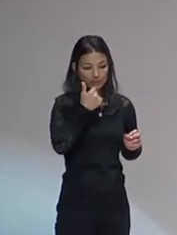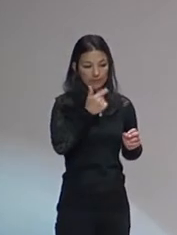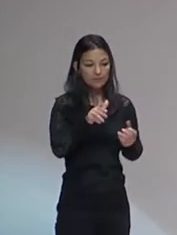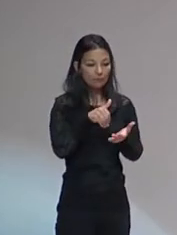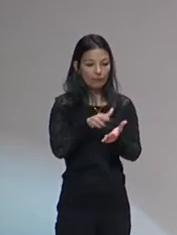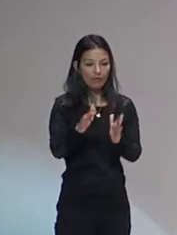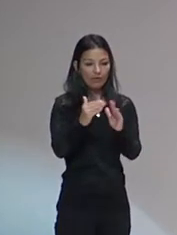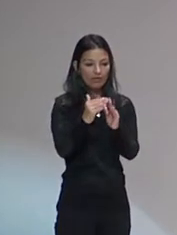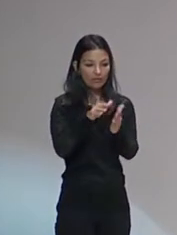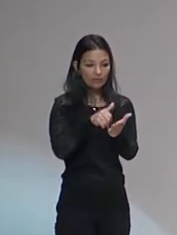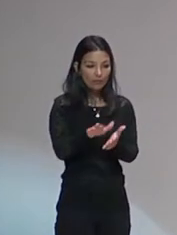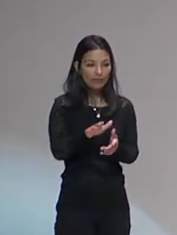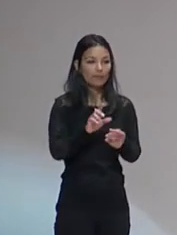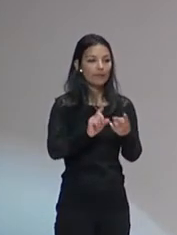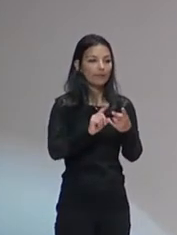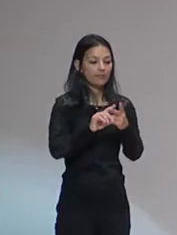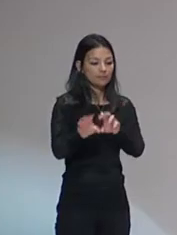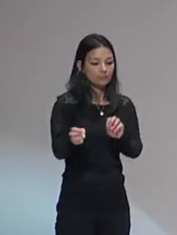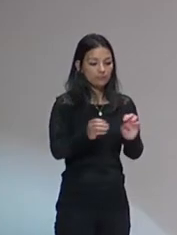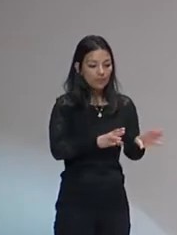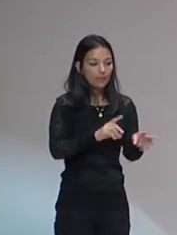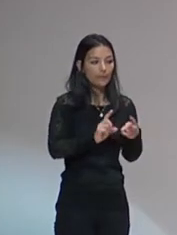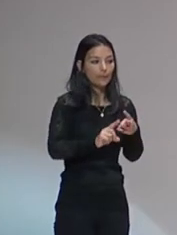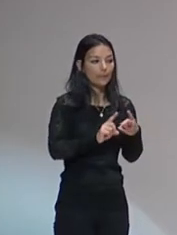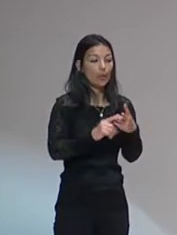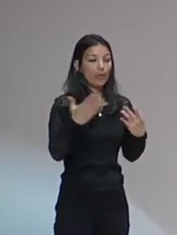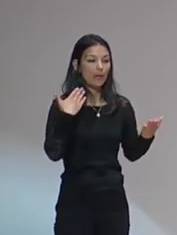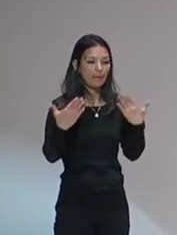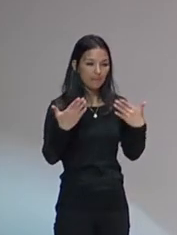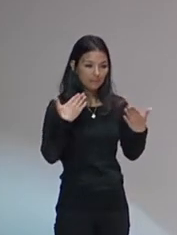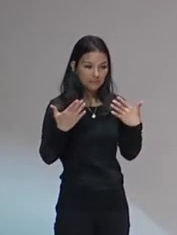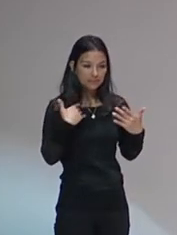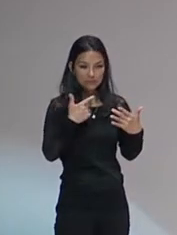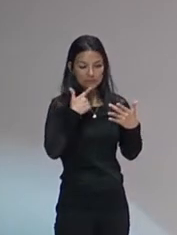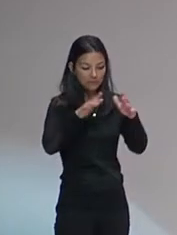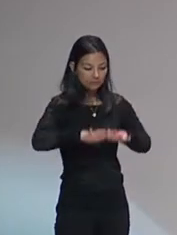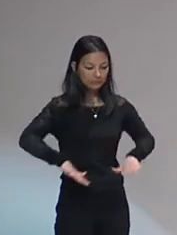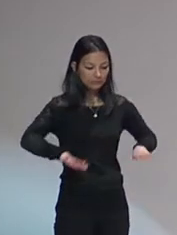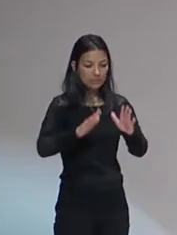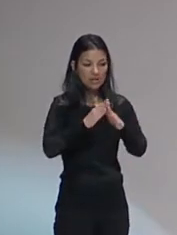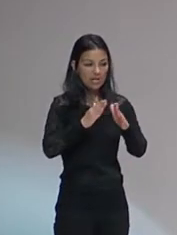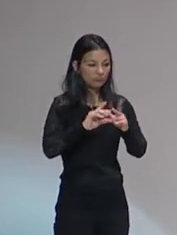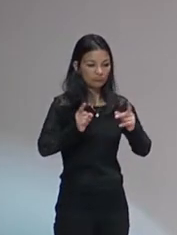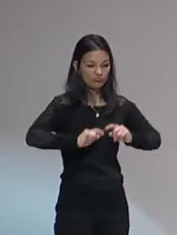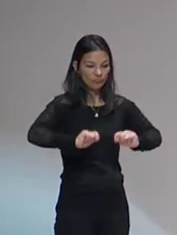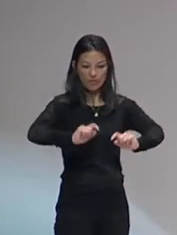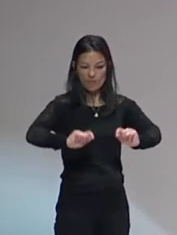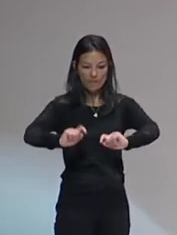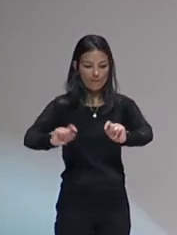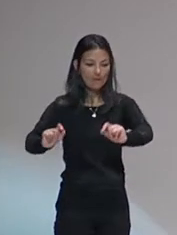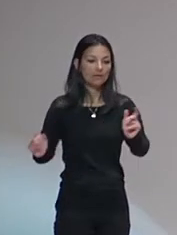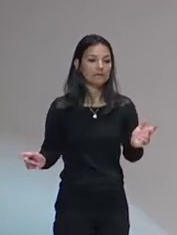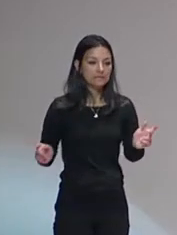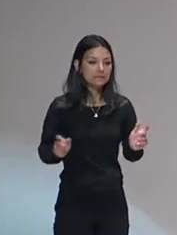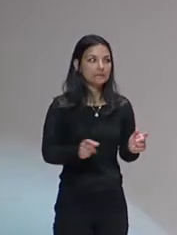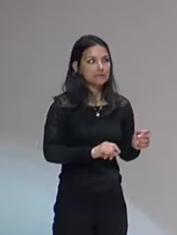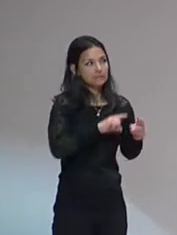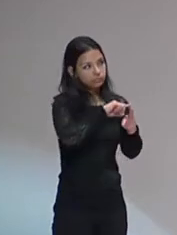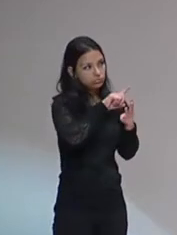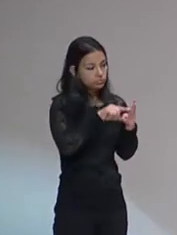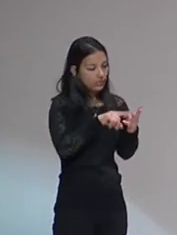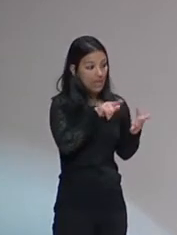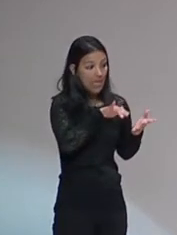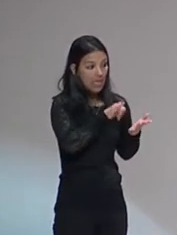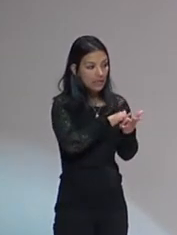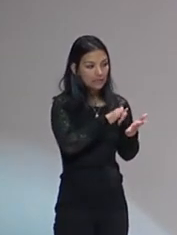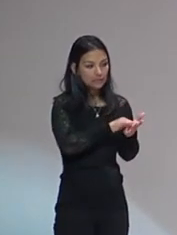los campesinos que son usurpados de su zona, a partir de precisamente de esos significados que le